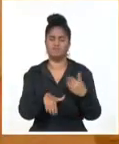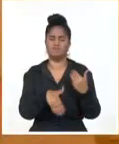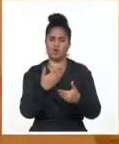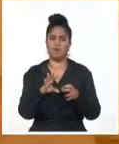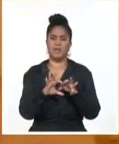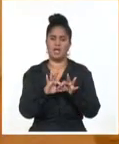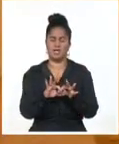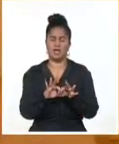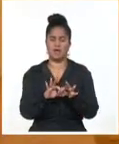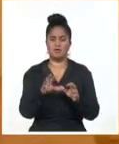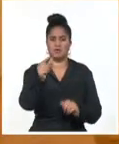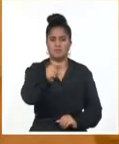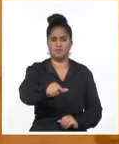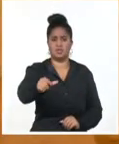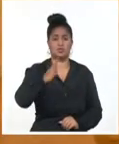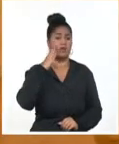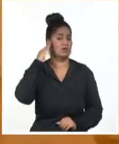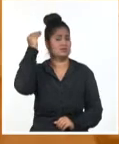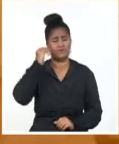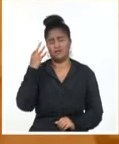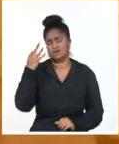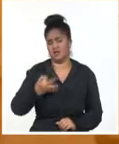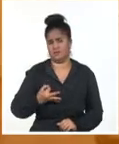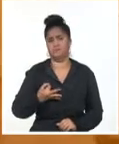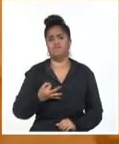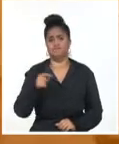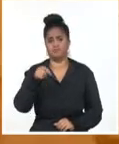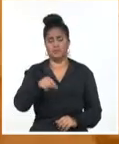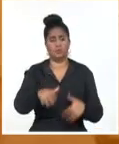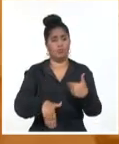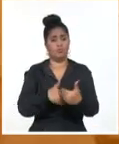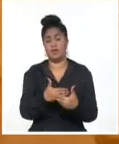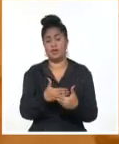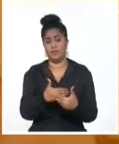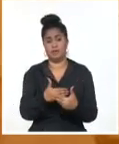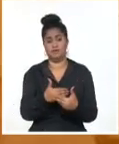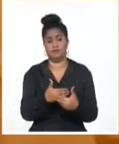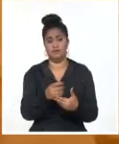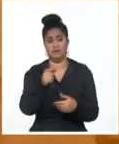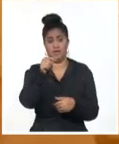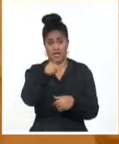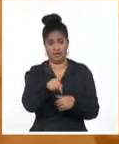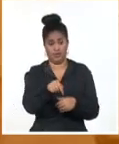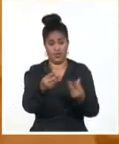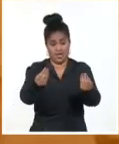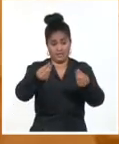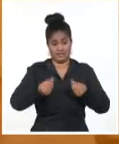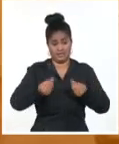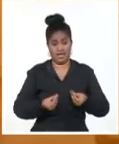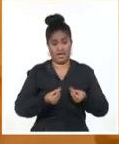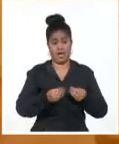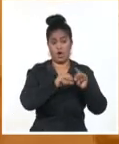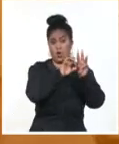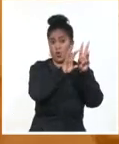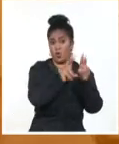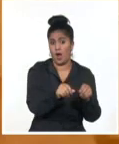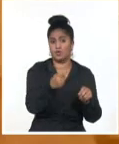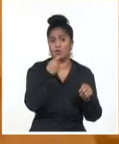algunos clientes, aseguran en nuestros canales, es que no sale la cantidad asignada de medicamentos al área de